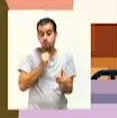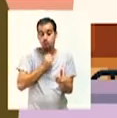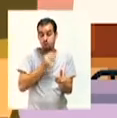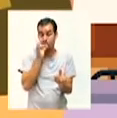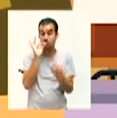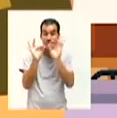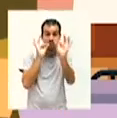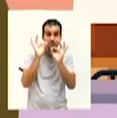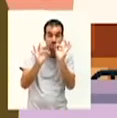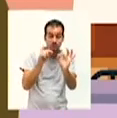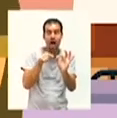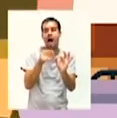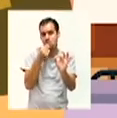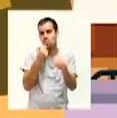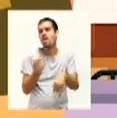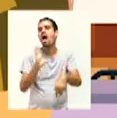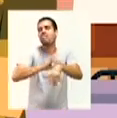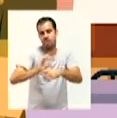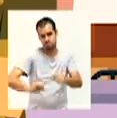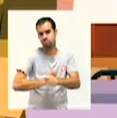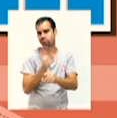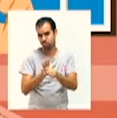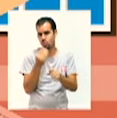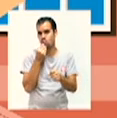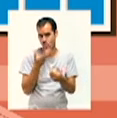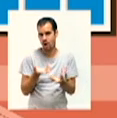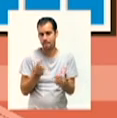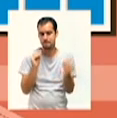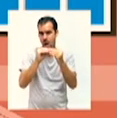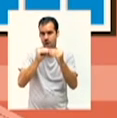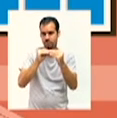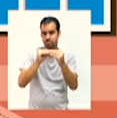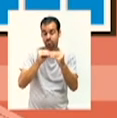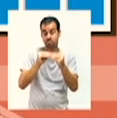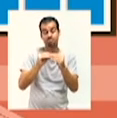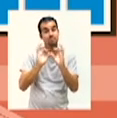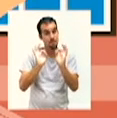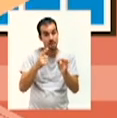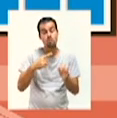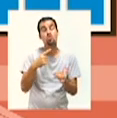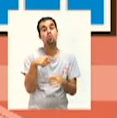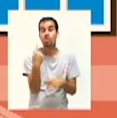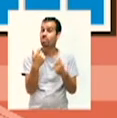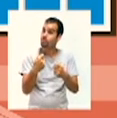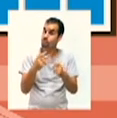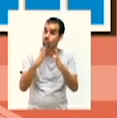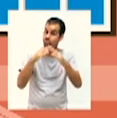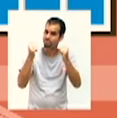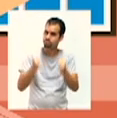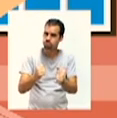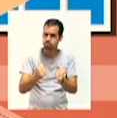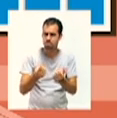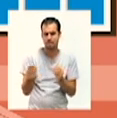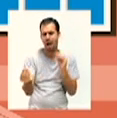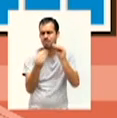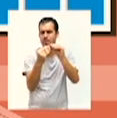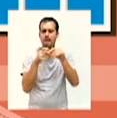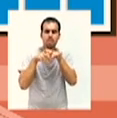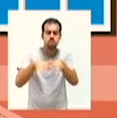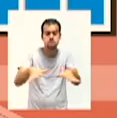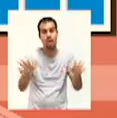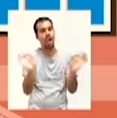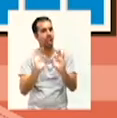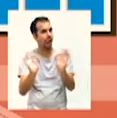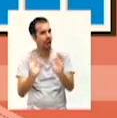una persona enferma tose o estornuda. Por eso debemos estar en casa para evitar el contagio y romper